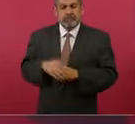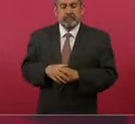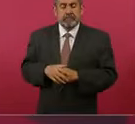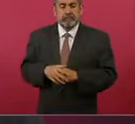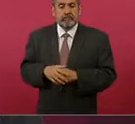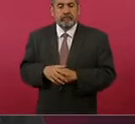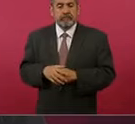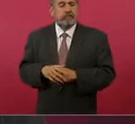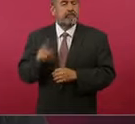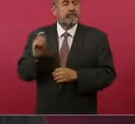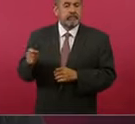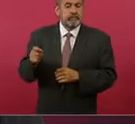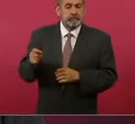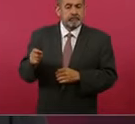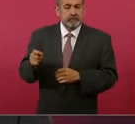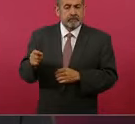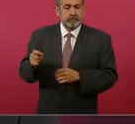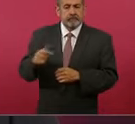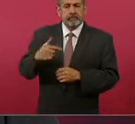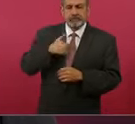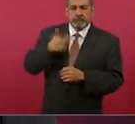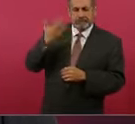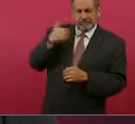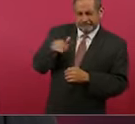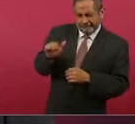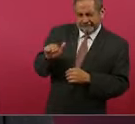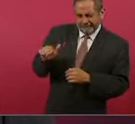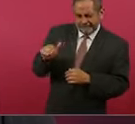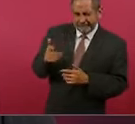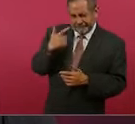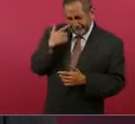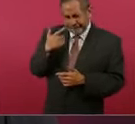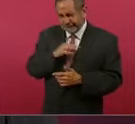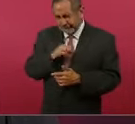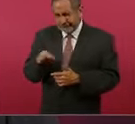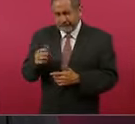antes de que se fuera, le dije